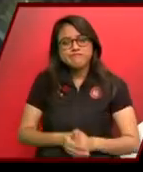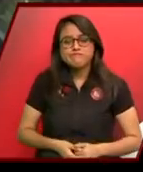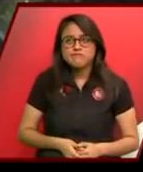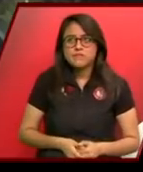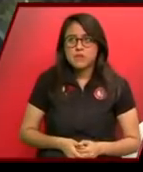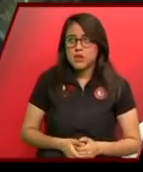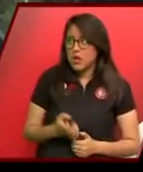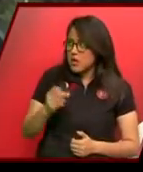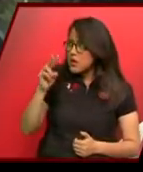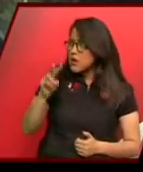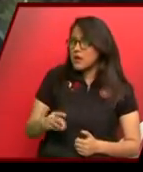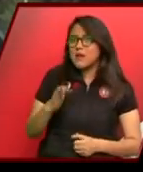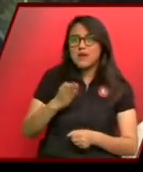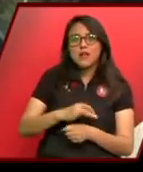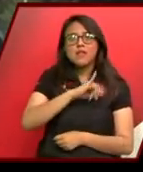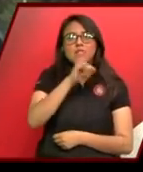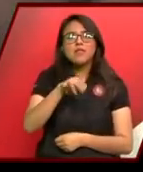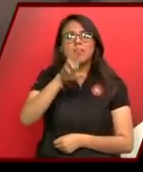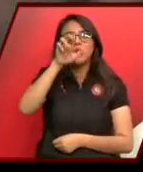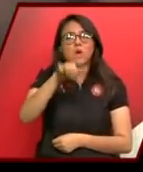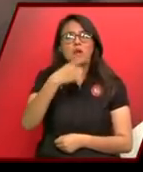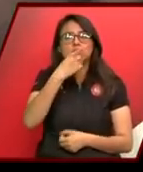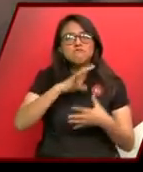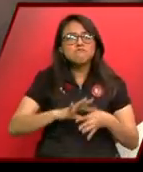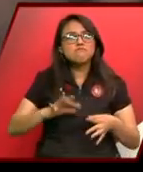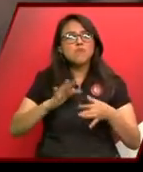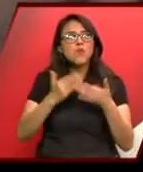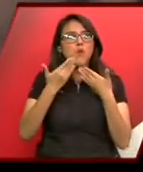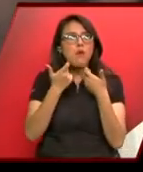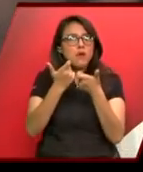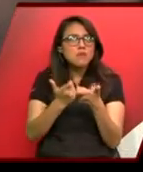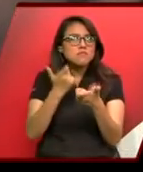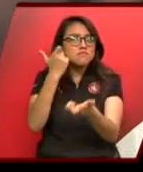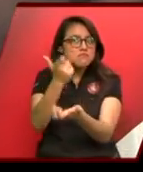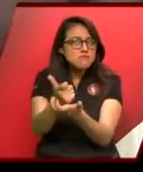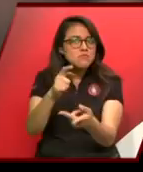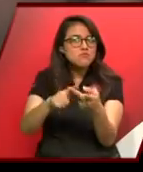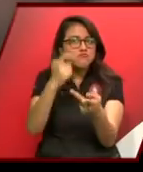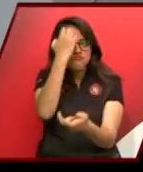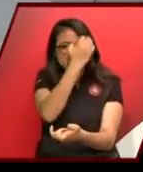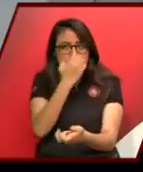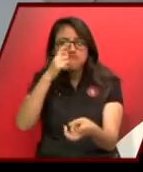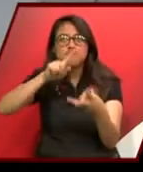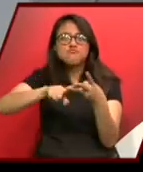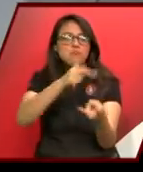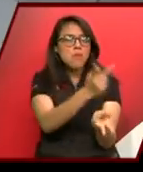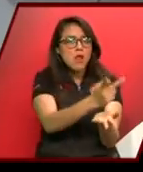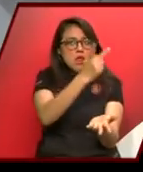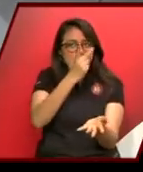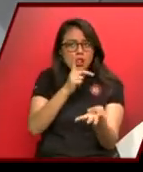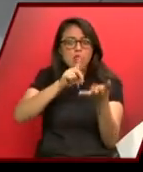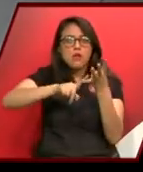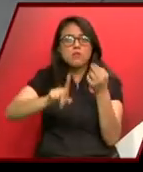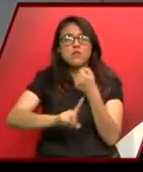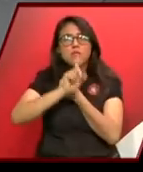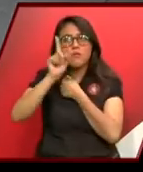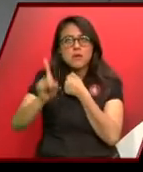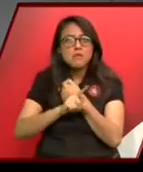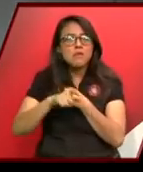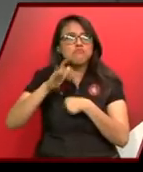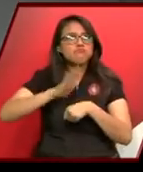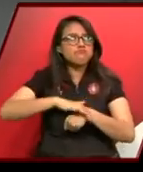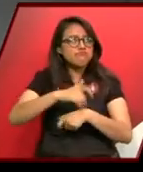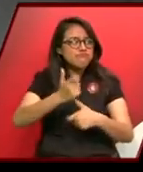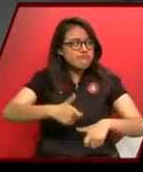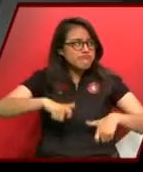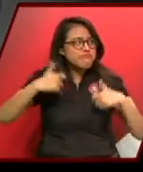querer fraude. Así es como ahora Juan explica que se quedó sin dinero, sin estudios, sin préstamo y para la de malas con una